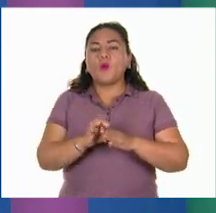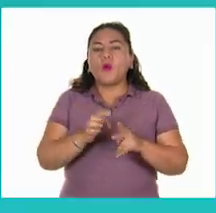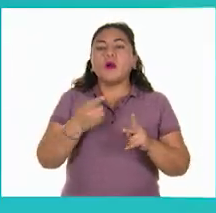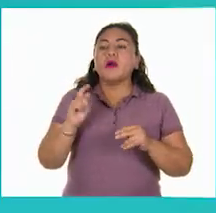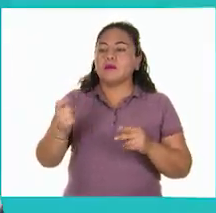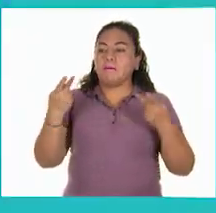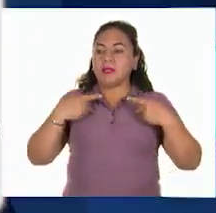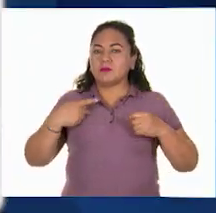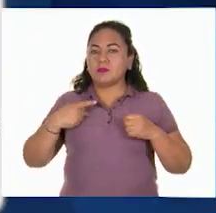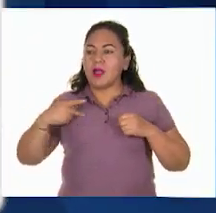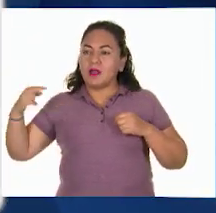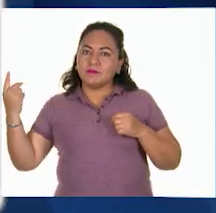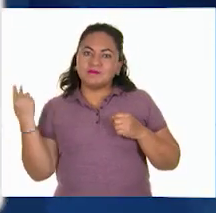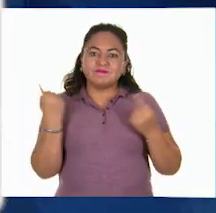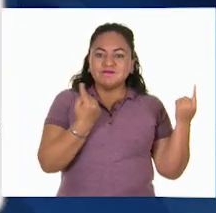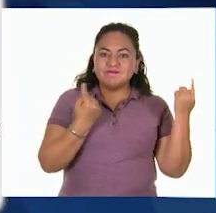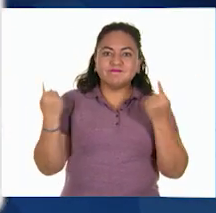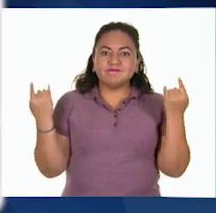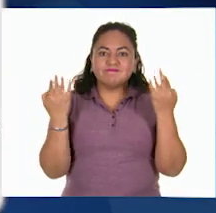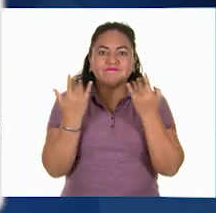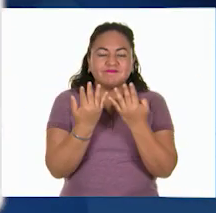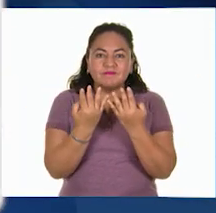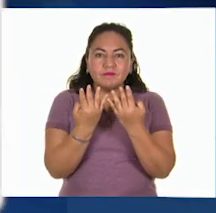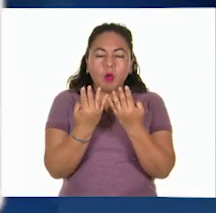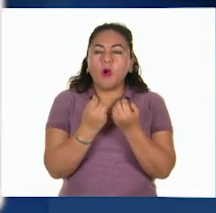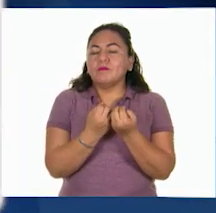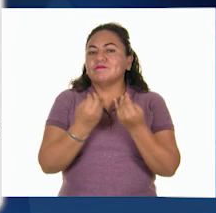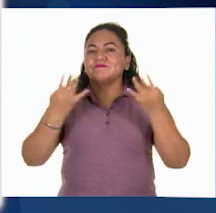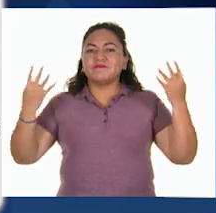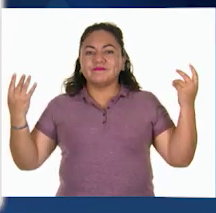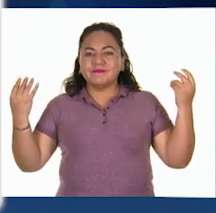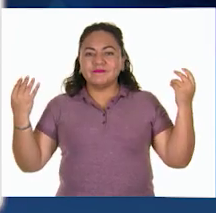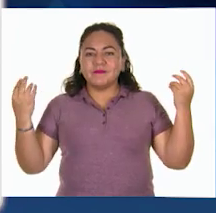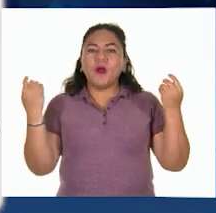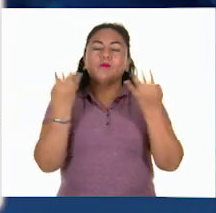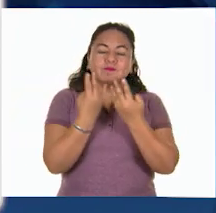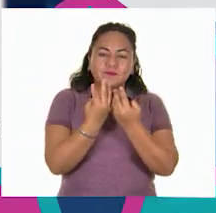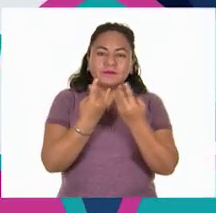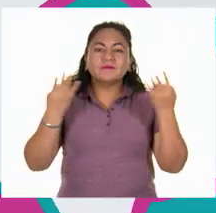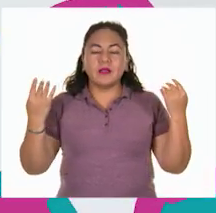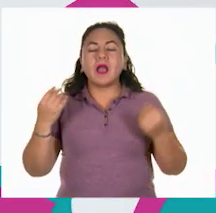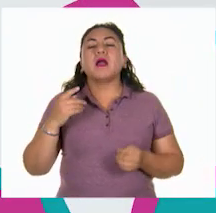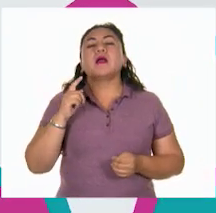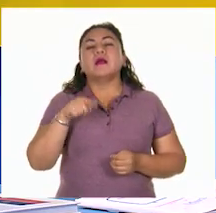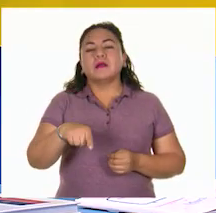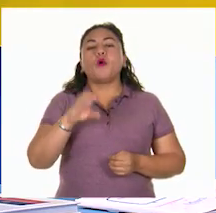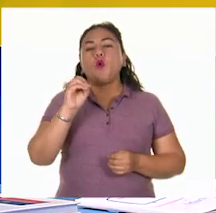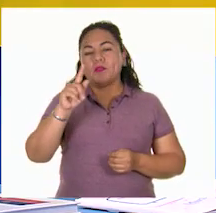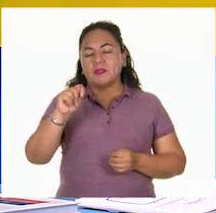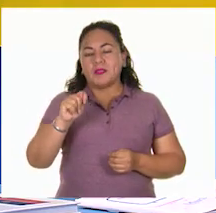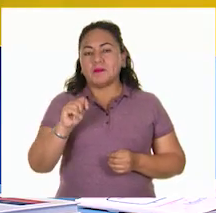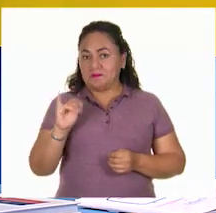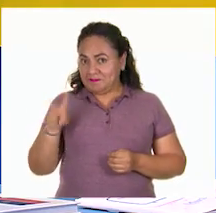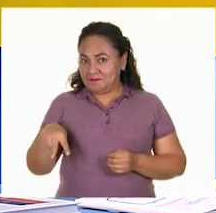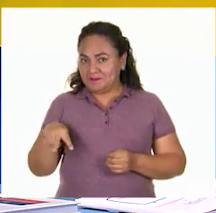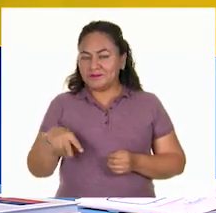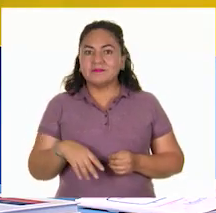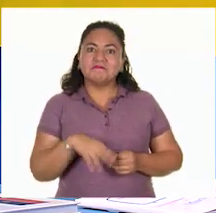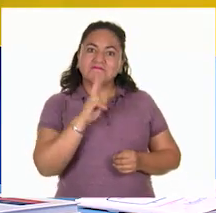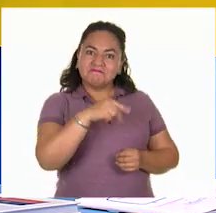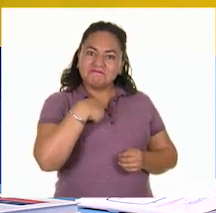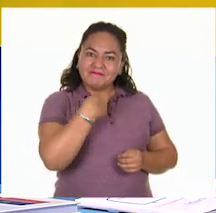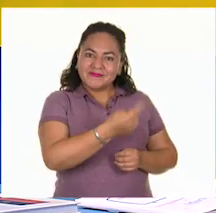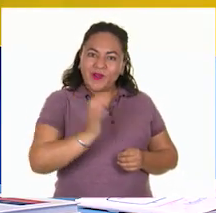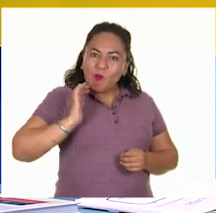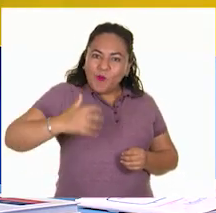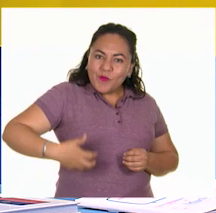de los personajes. Así que, OT, ¿cierto, chicos? María, estoy muy orgullosa de